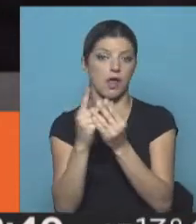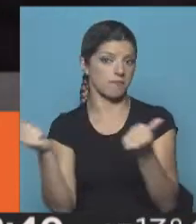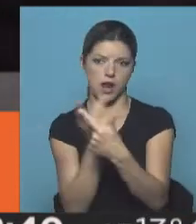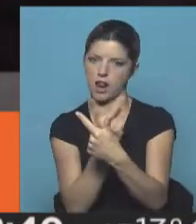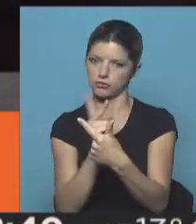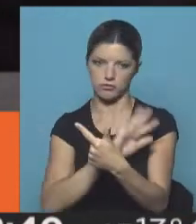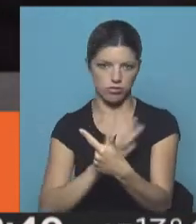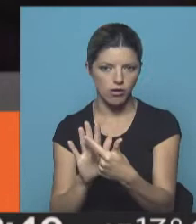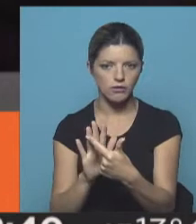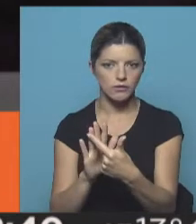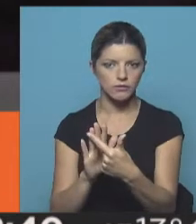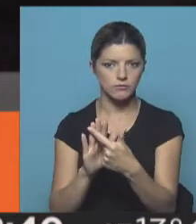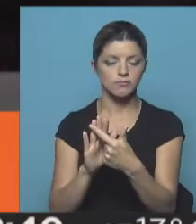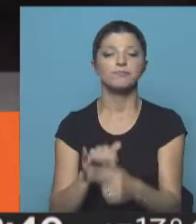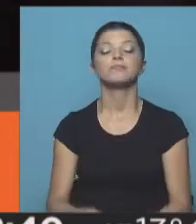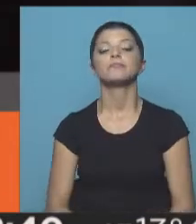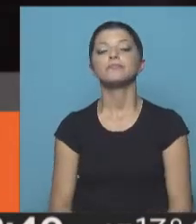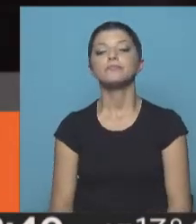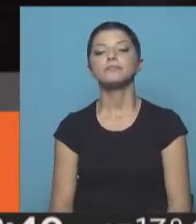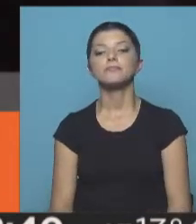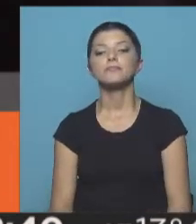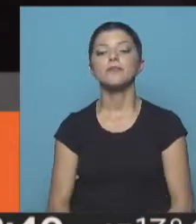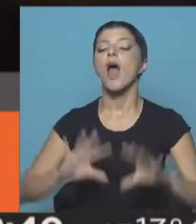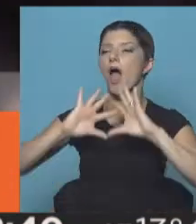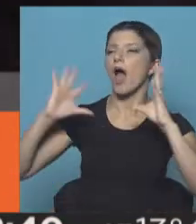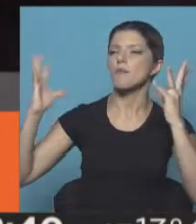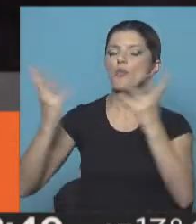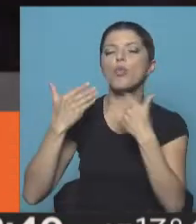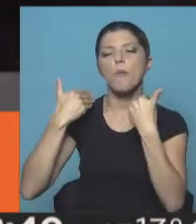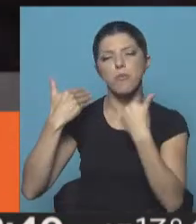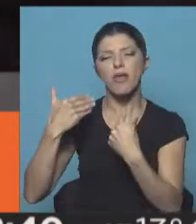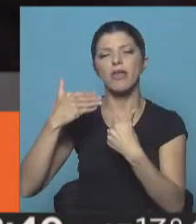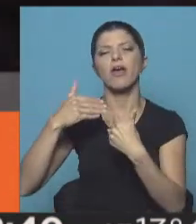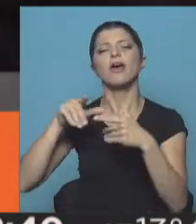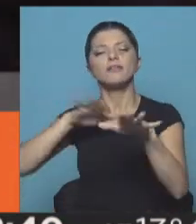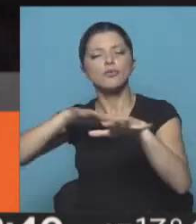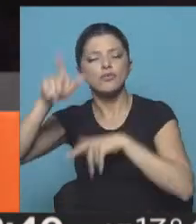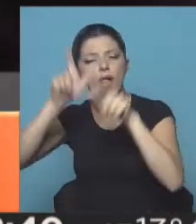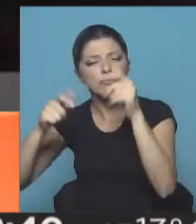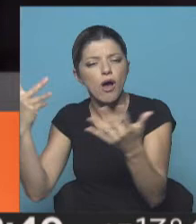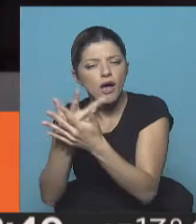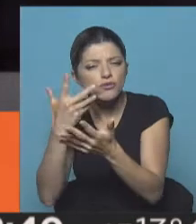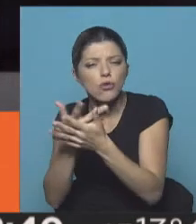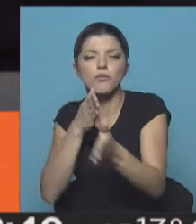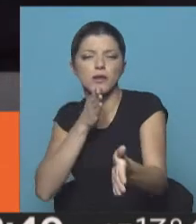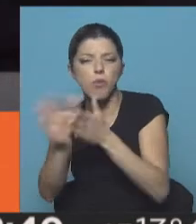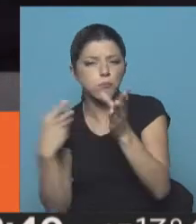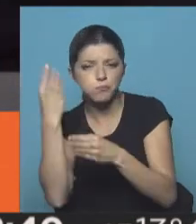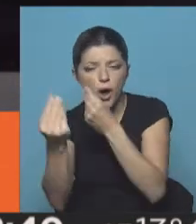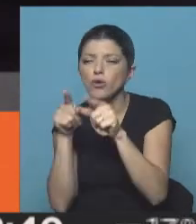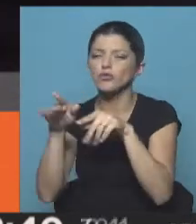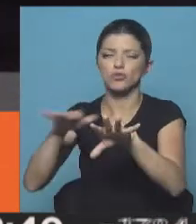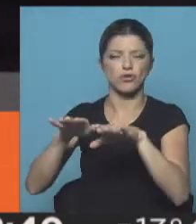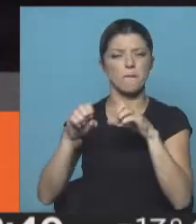La comunidad internacional puede mejorar la situación de los migrantes. Tenemos un compromiso pendiente